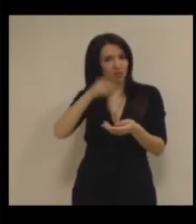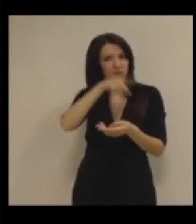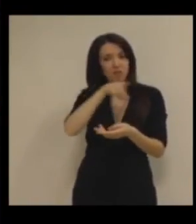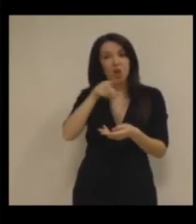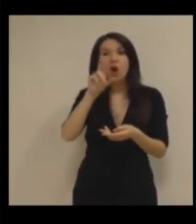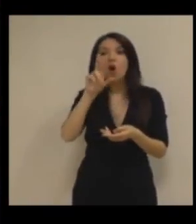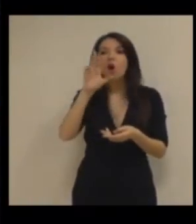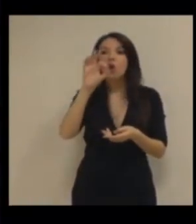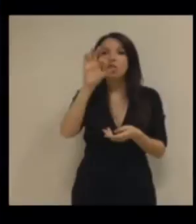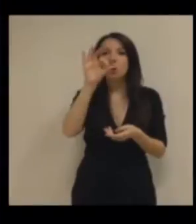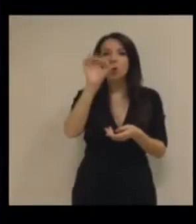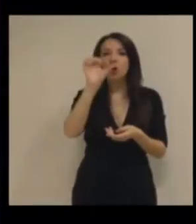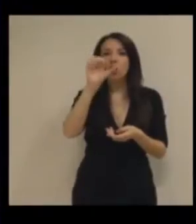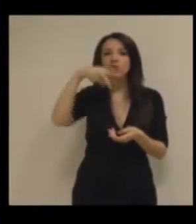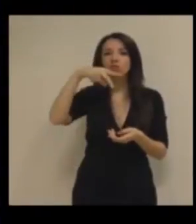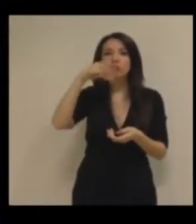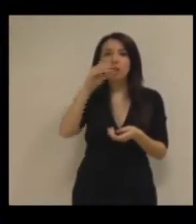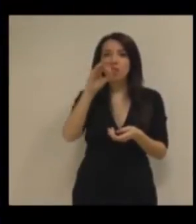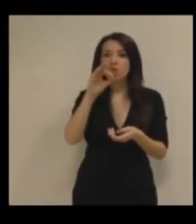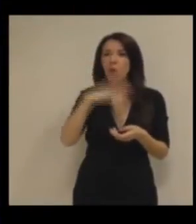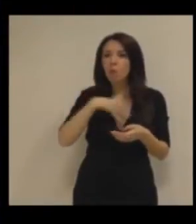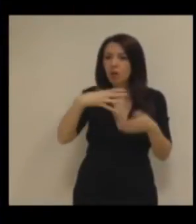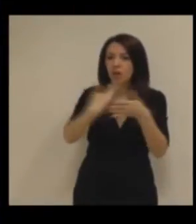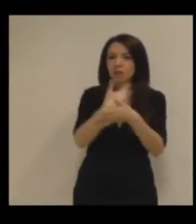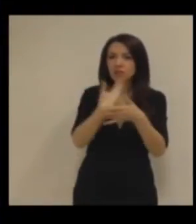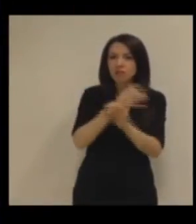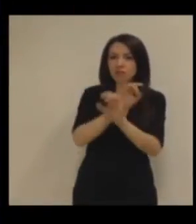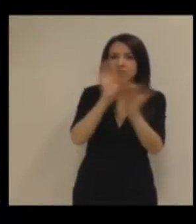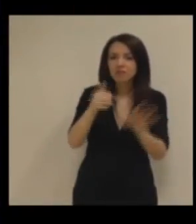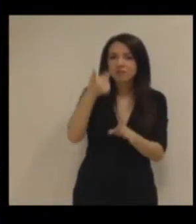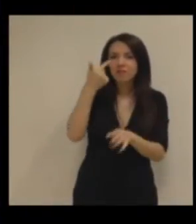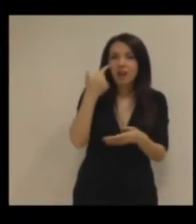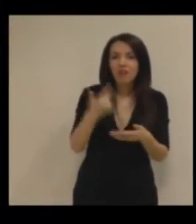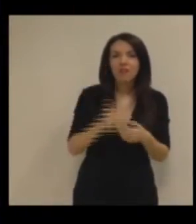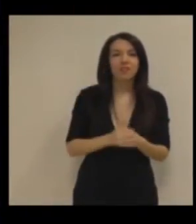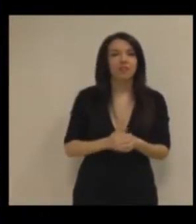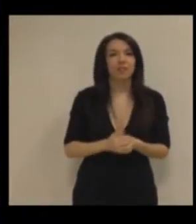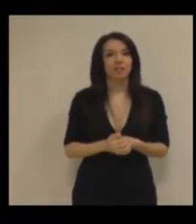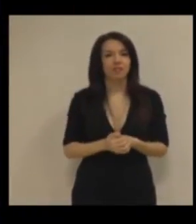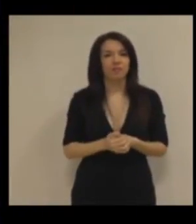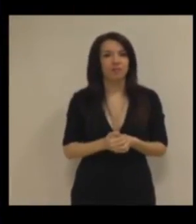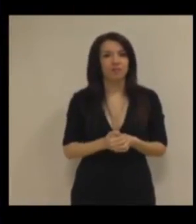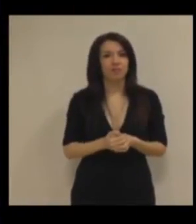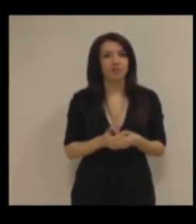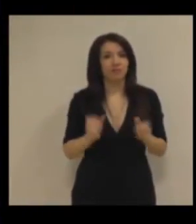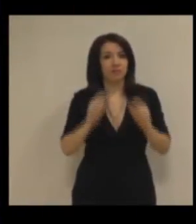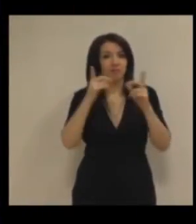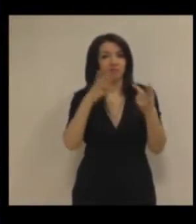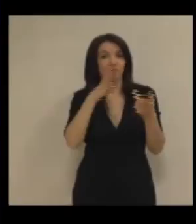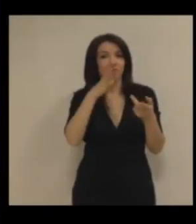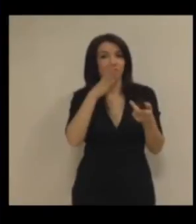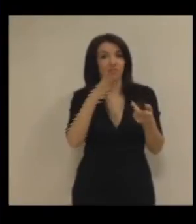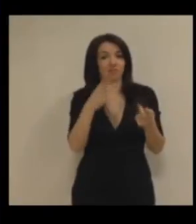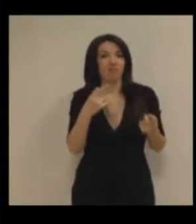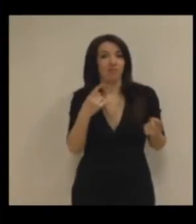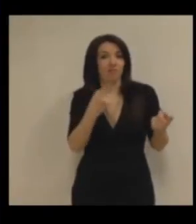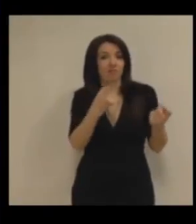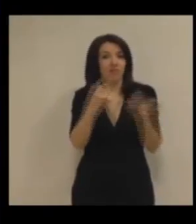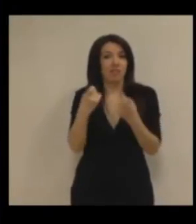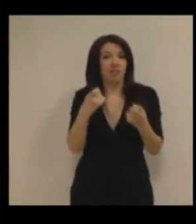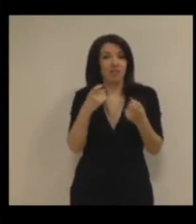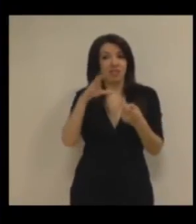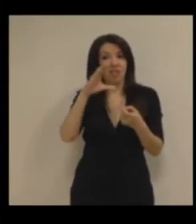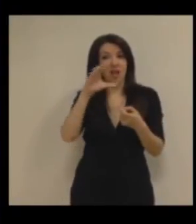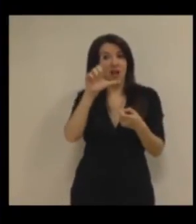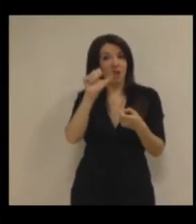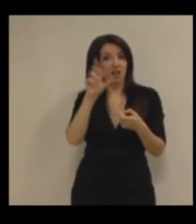Rosendo, ¿nos lo puedes comentar? Pues teniendo en cuenta las necesidades que acabas de poner clara